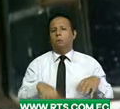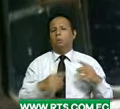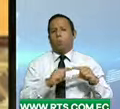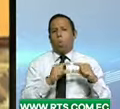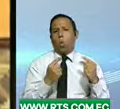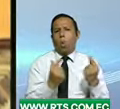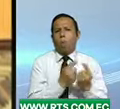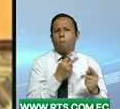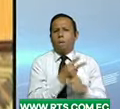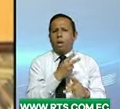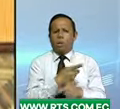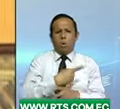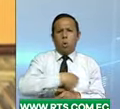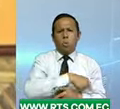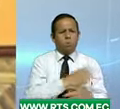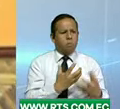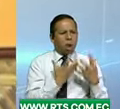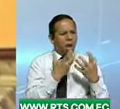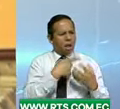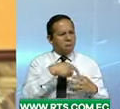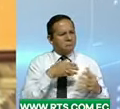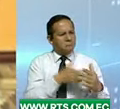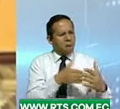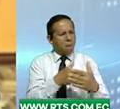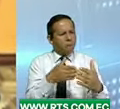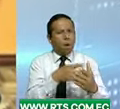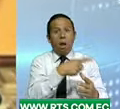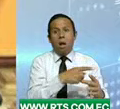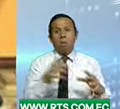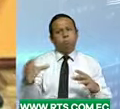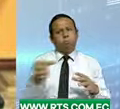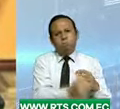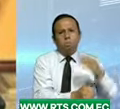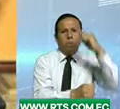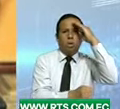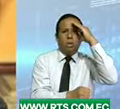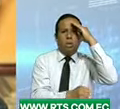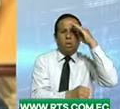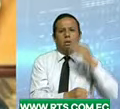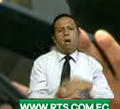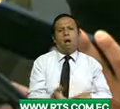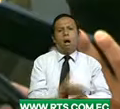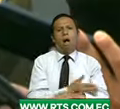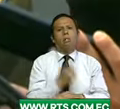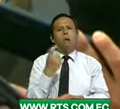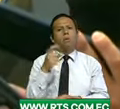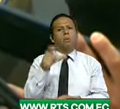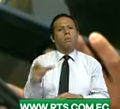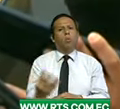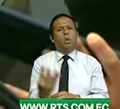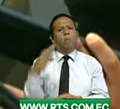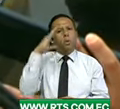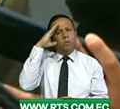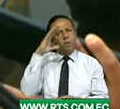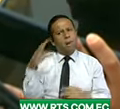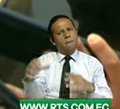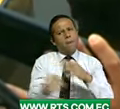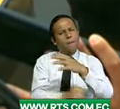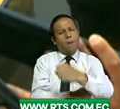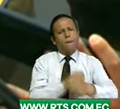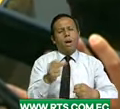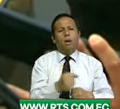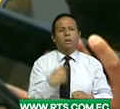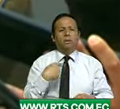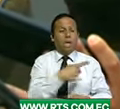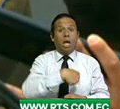trabajo policial. Al inicio del conflicto armado, 11 uniformados fueron víctimas de plagio. Y la única manera de poder presionar,